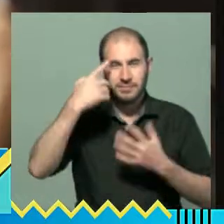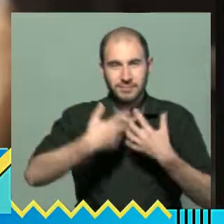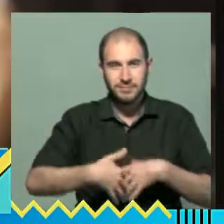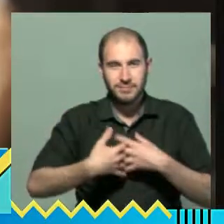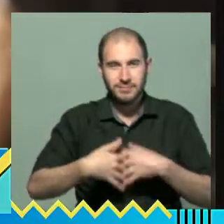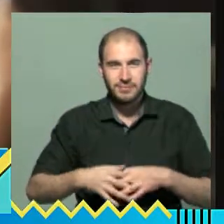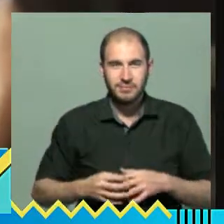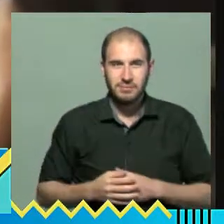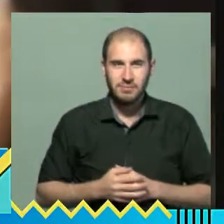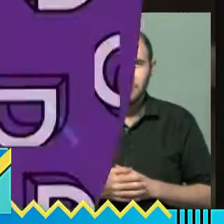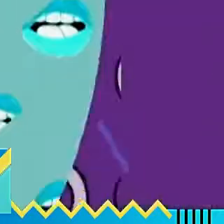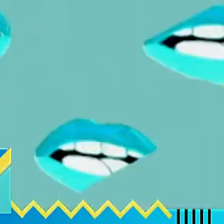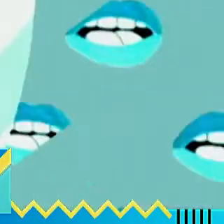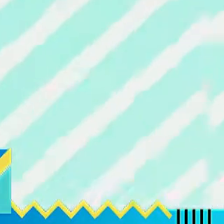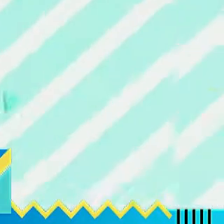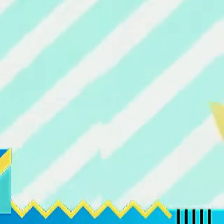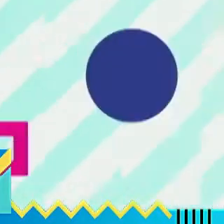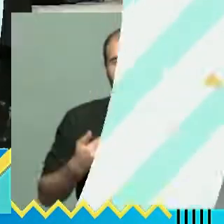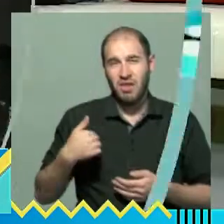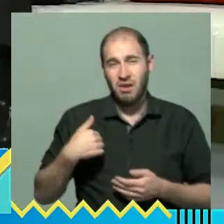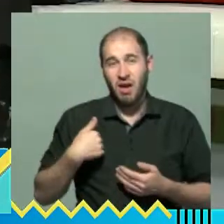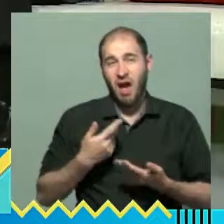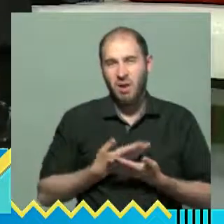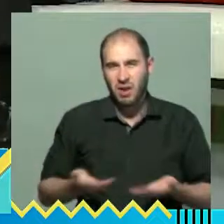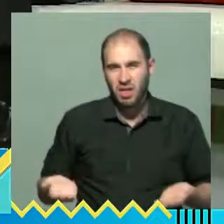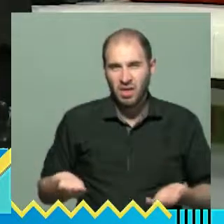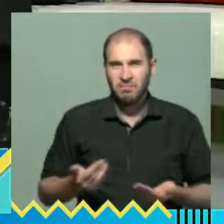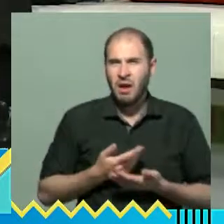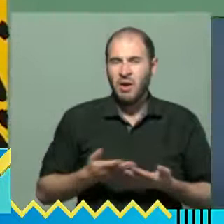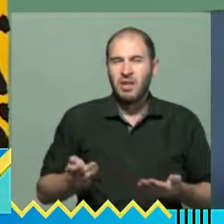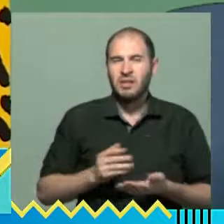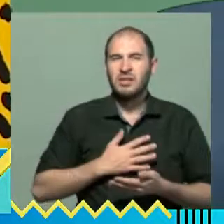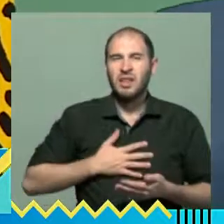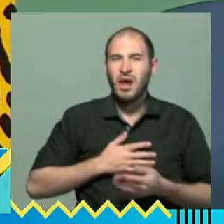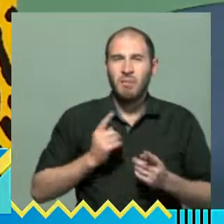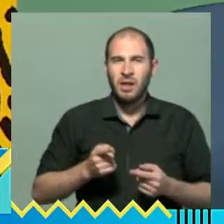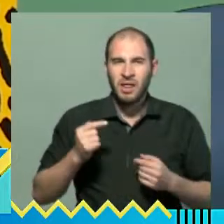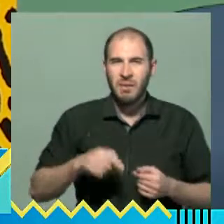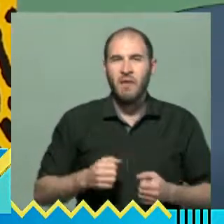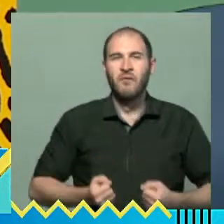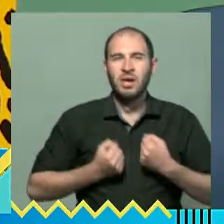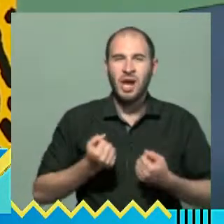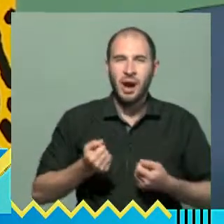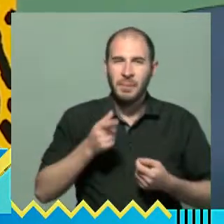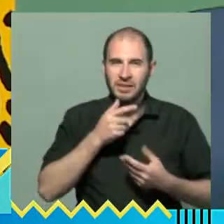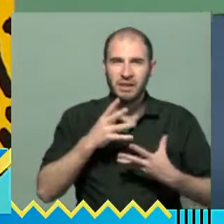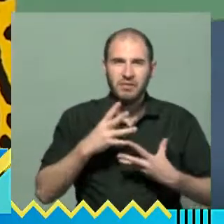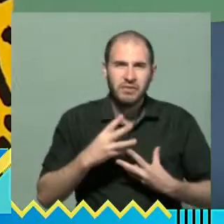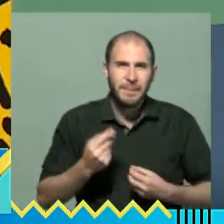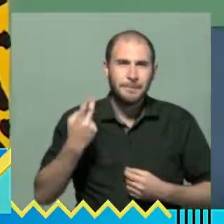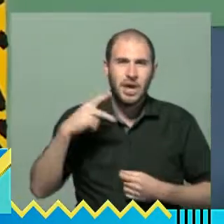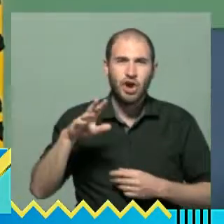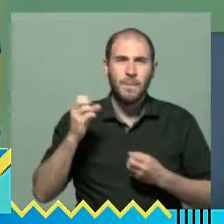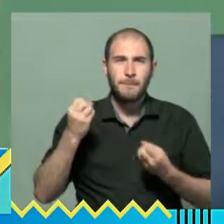o... Cuando estoy aburrido, bueno, el aburrimiento se siente también como una falta de energía, pero más frío todavía, porque